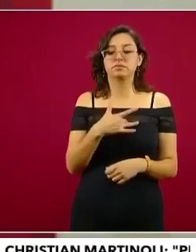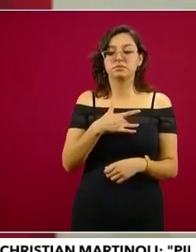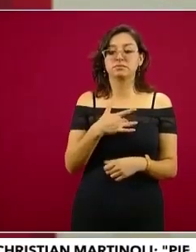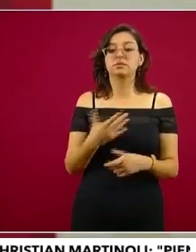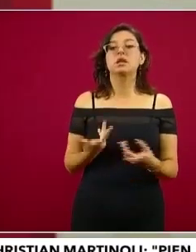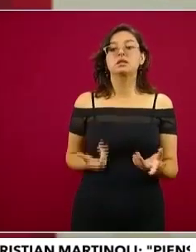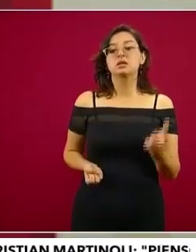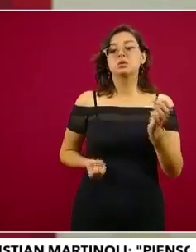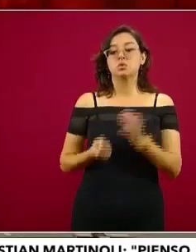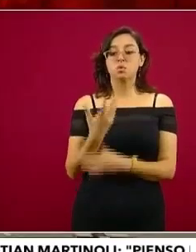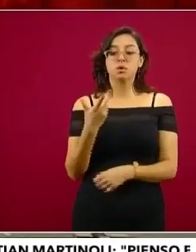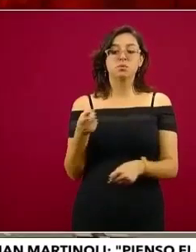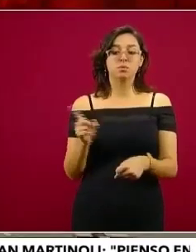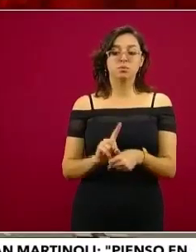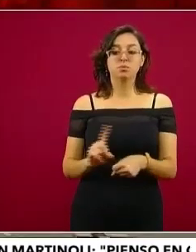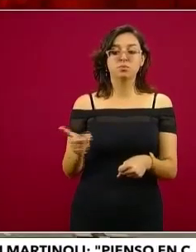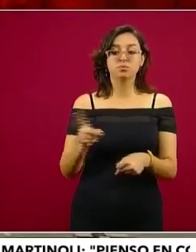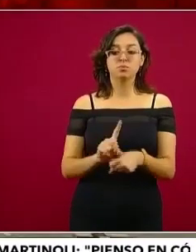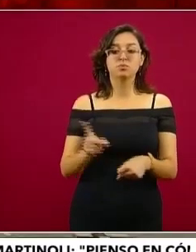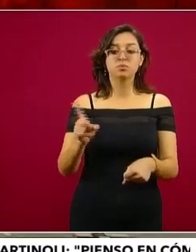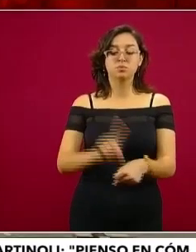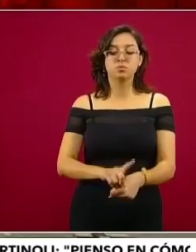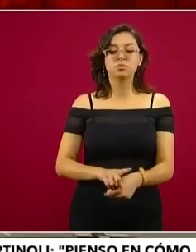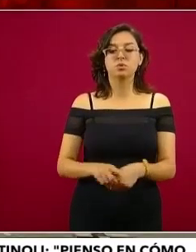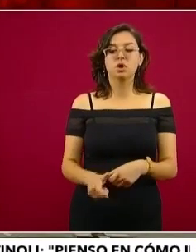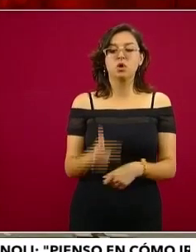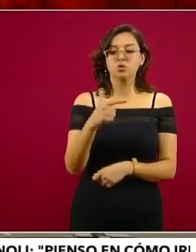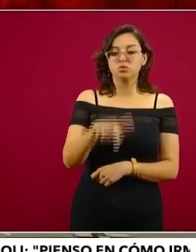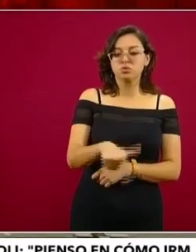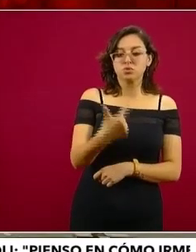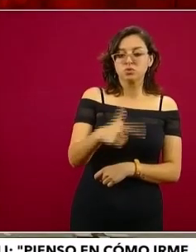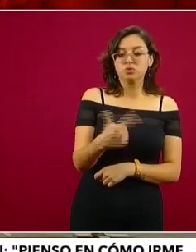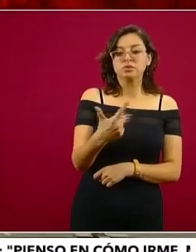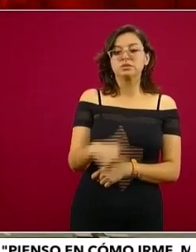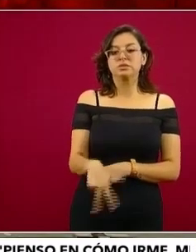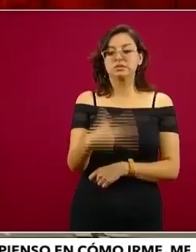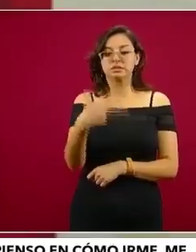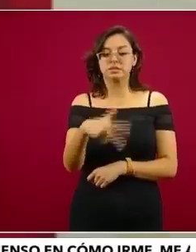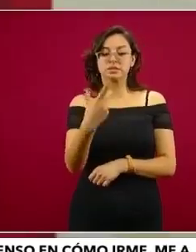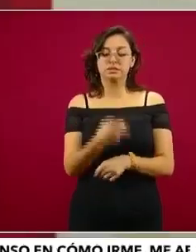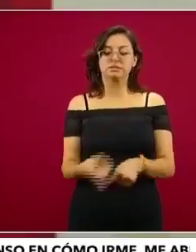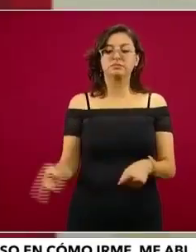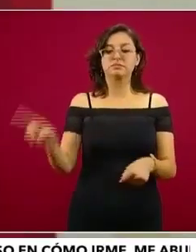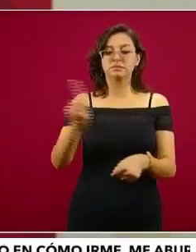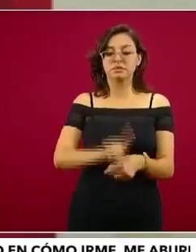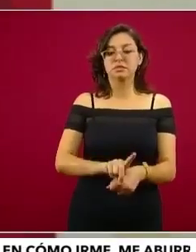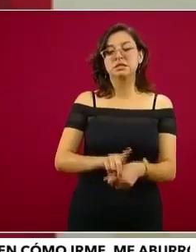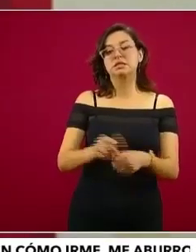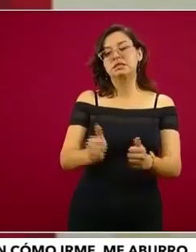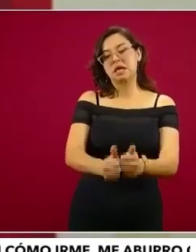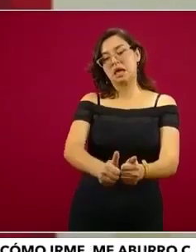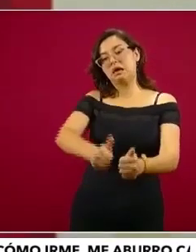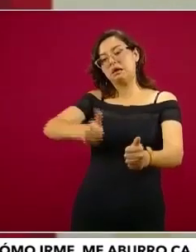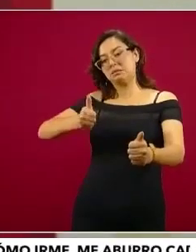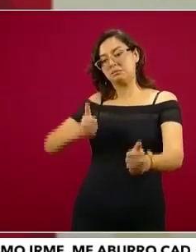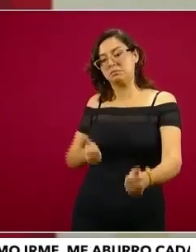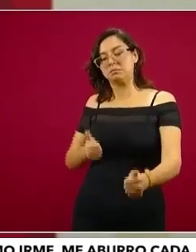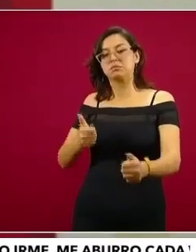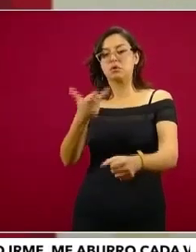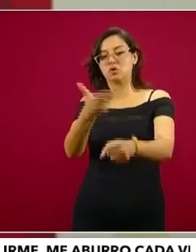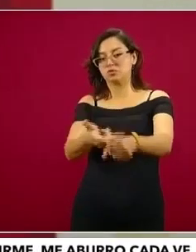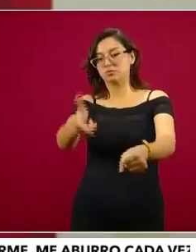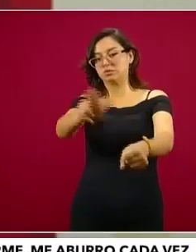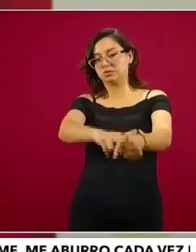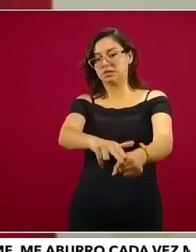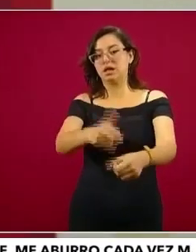nuevos diarios está en promedio unos 12 o 13 días detrás del punto de máxima ocupación de las